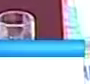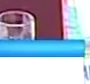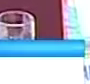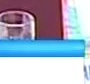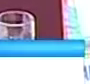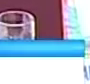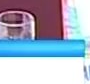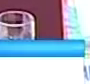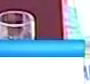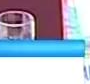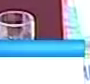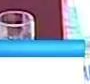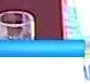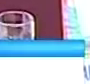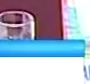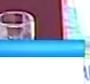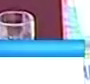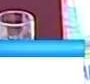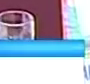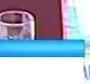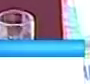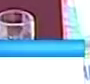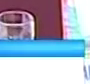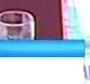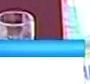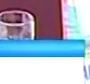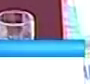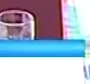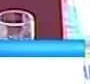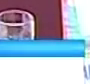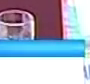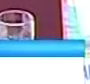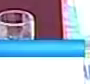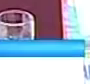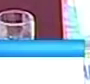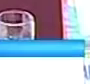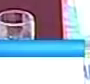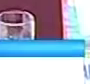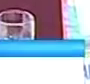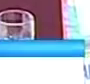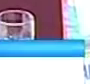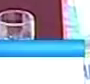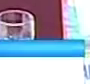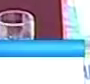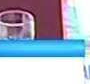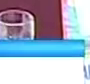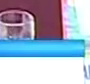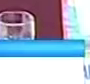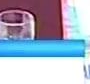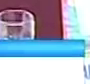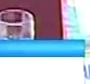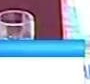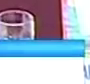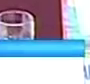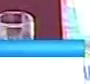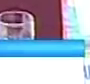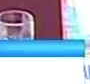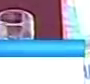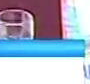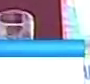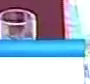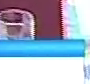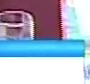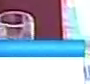Justicia para hacerles saber que las puertas acá están siempre abiertas. Cuando ellos tomen la decisión de acompañarnos, seguramente que vendrán a acompañar el